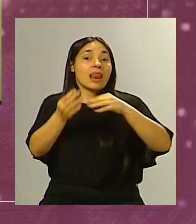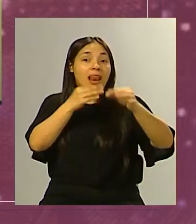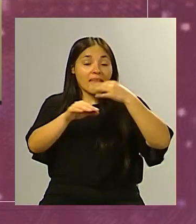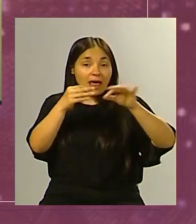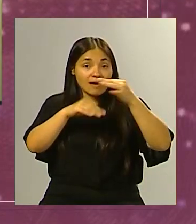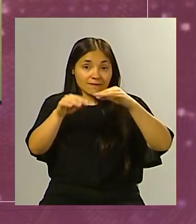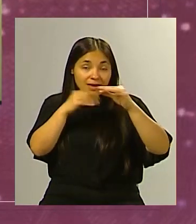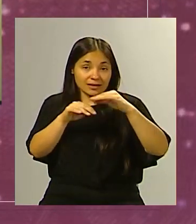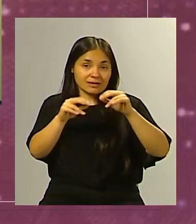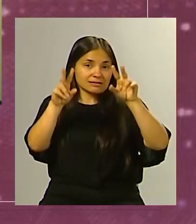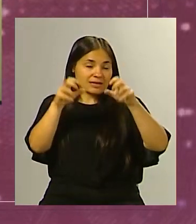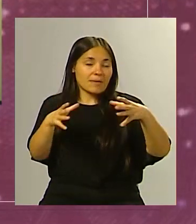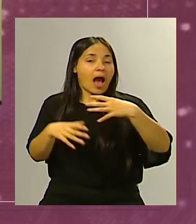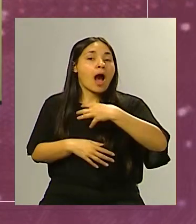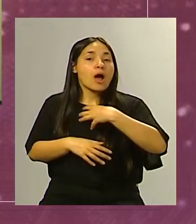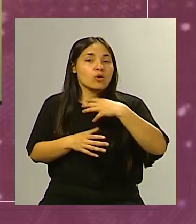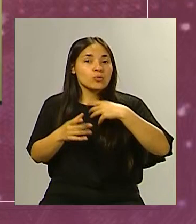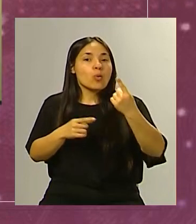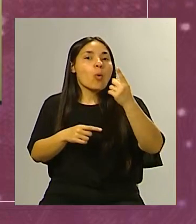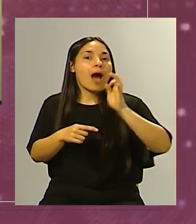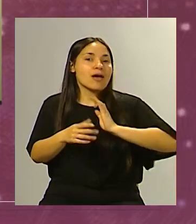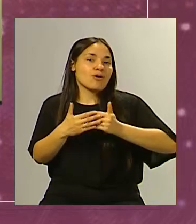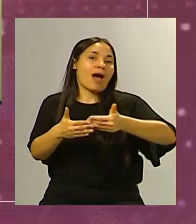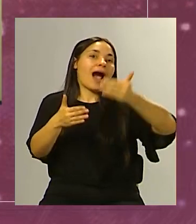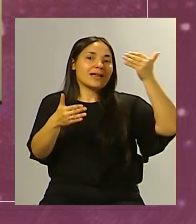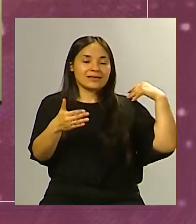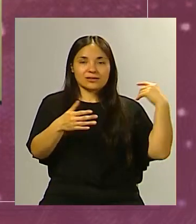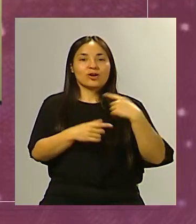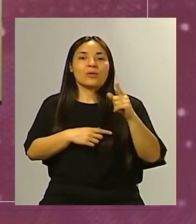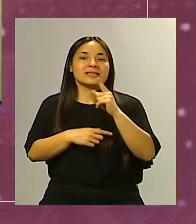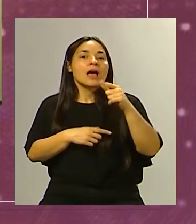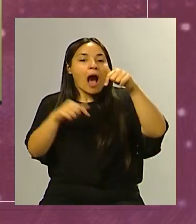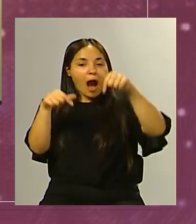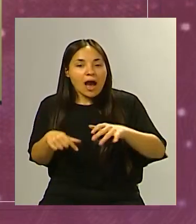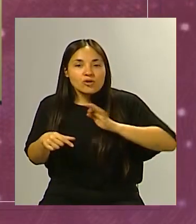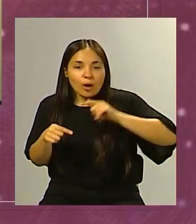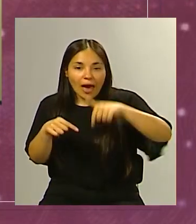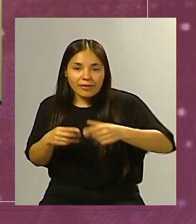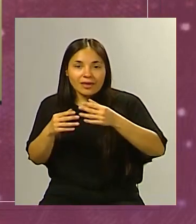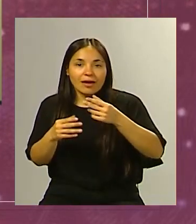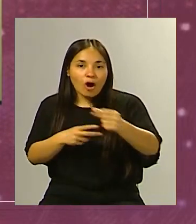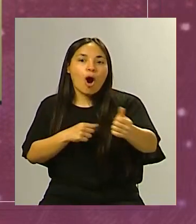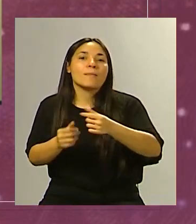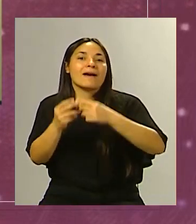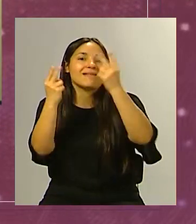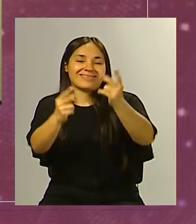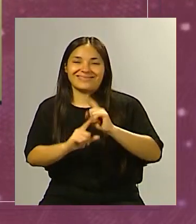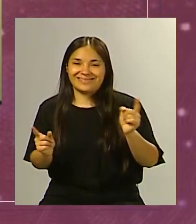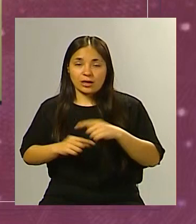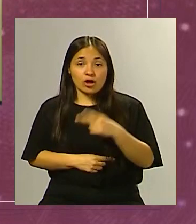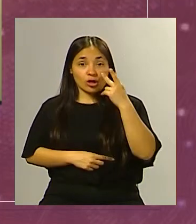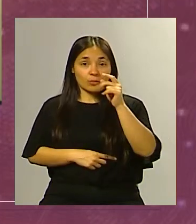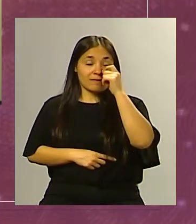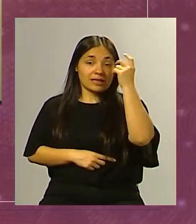turismo estudiantil se hacen un año antes, ¿sí? Uh-huh. No se contrata sí. Del año para el año. Nosotros este año